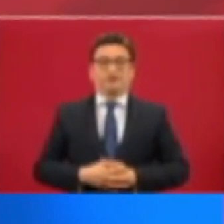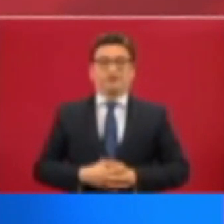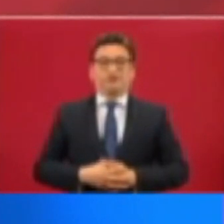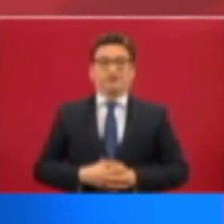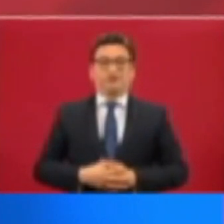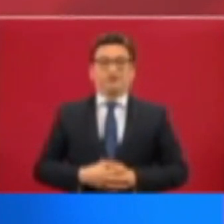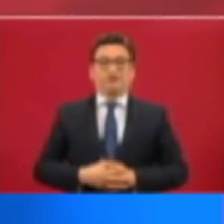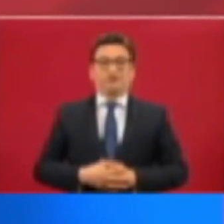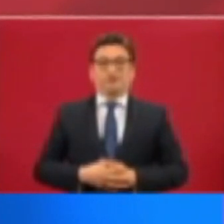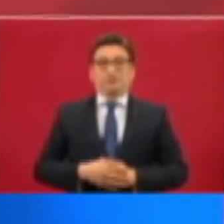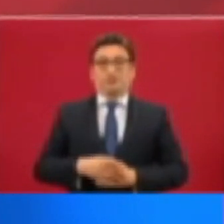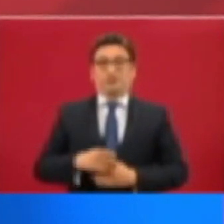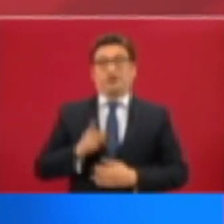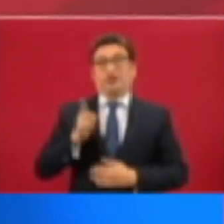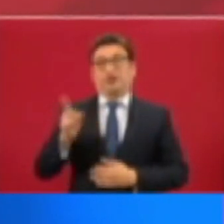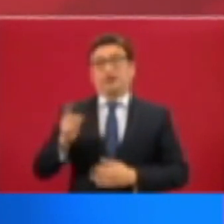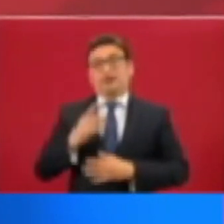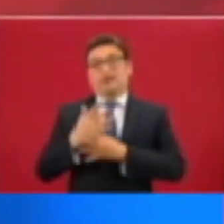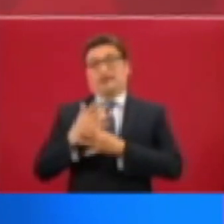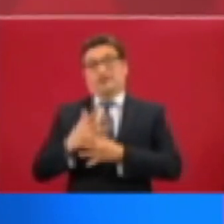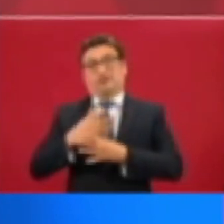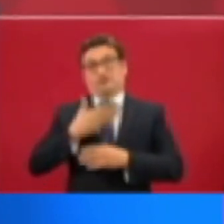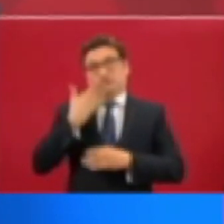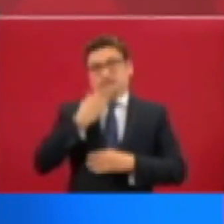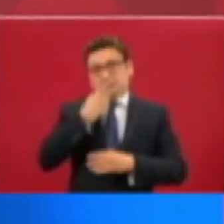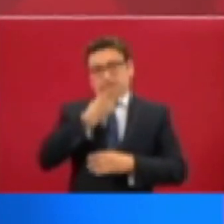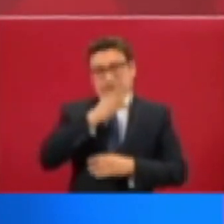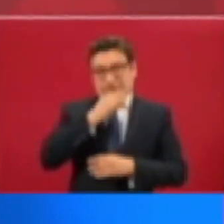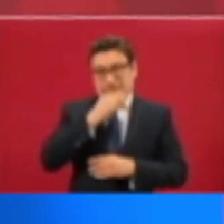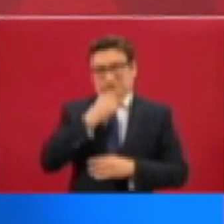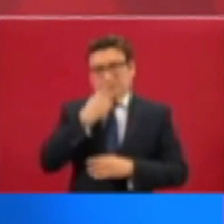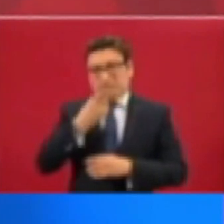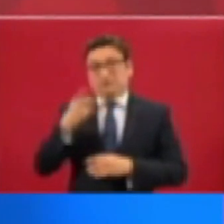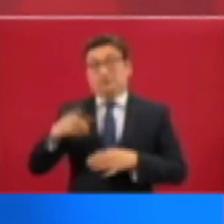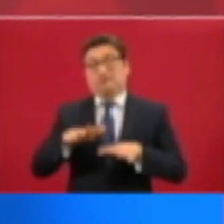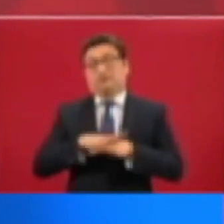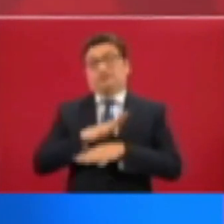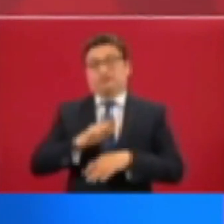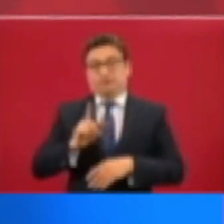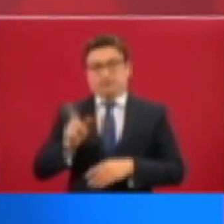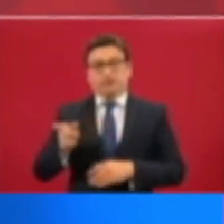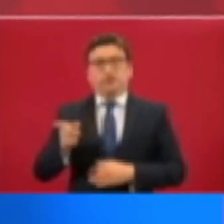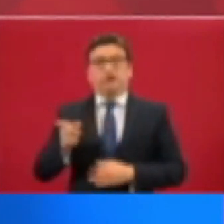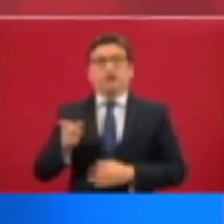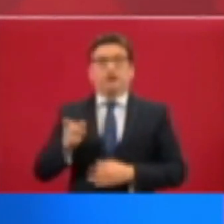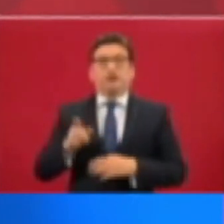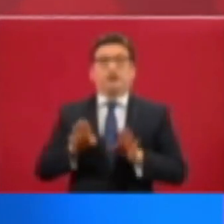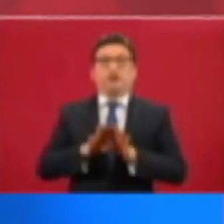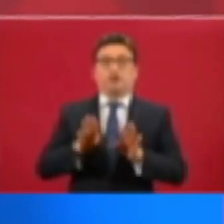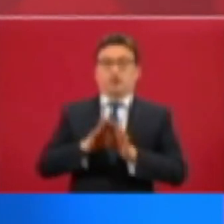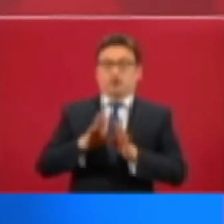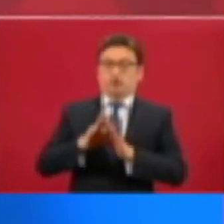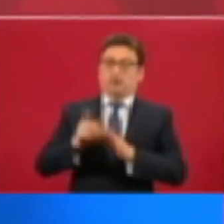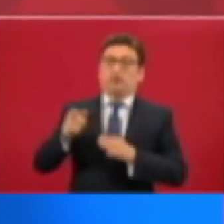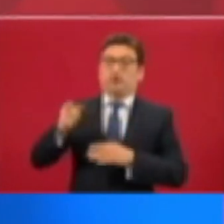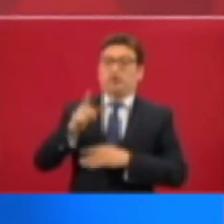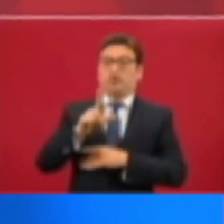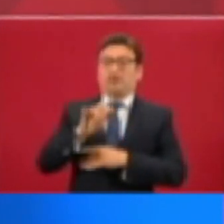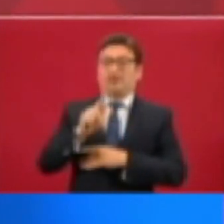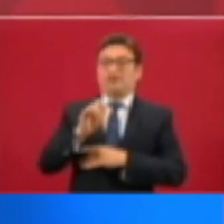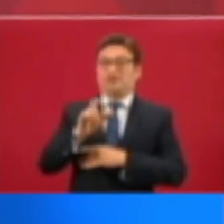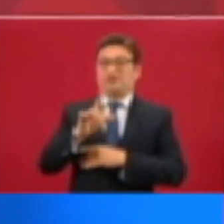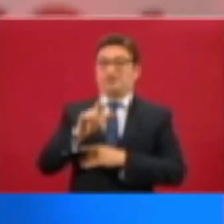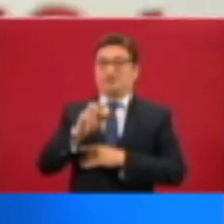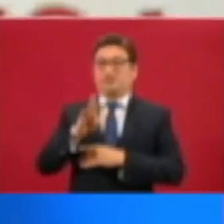izquierda, que de repente se cansó de ser como era y se pasó a la derecha. Fue cooptado por Letras Libres de